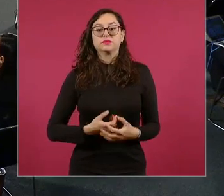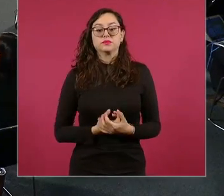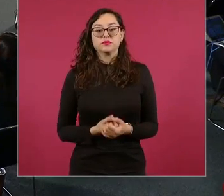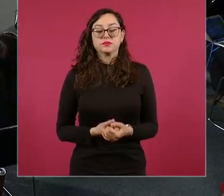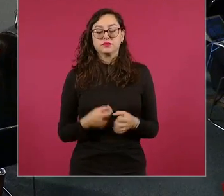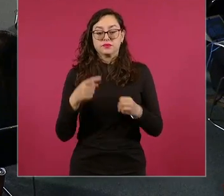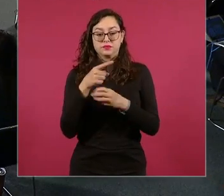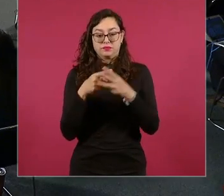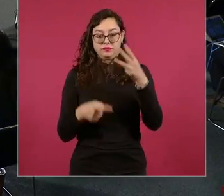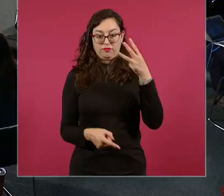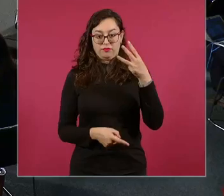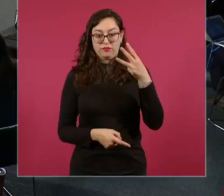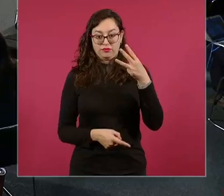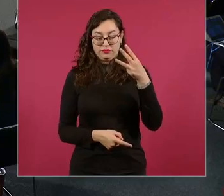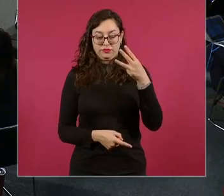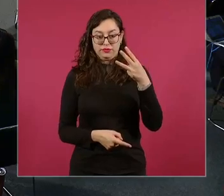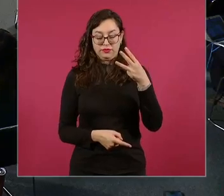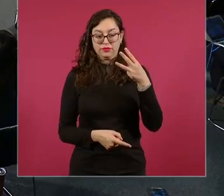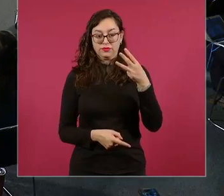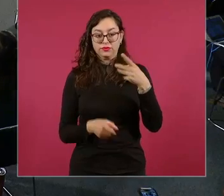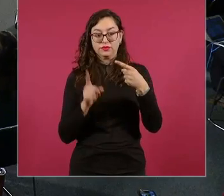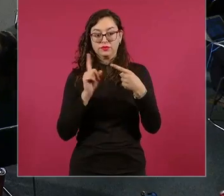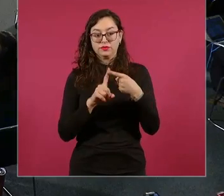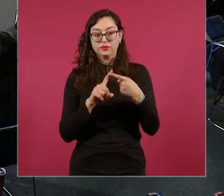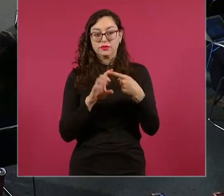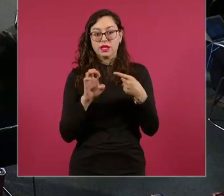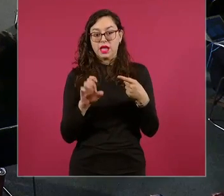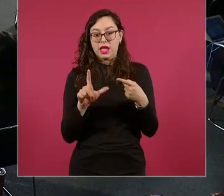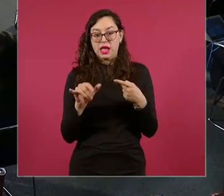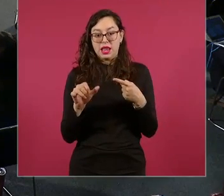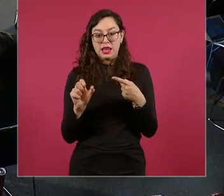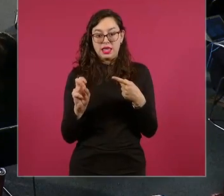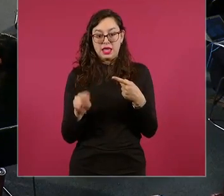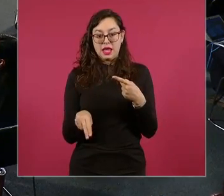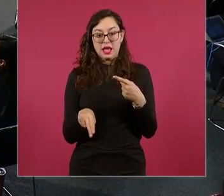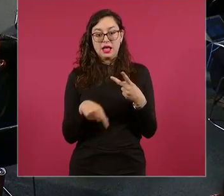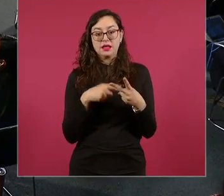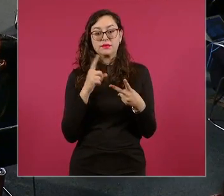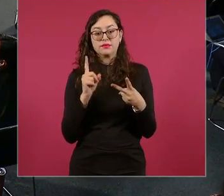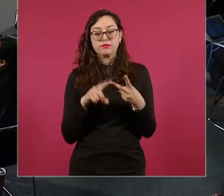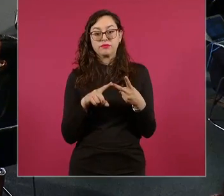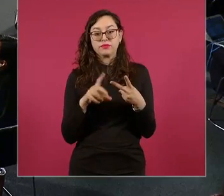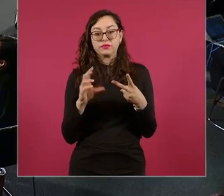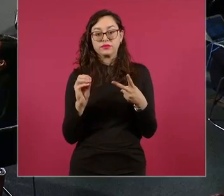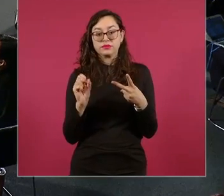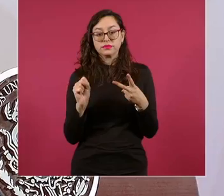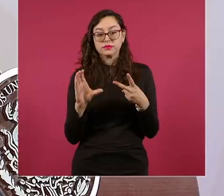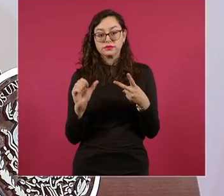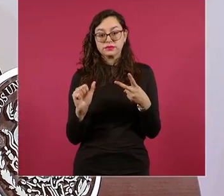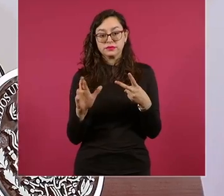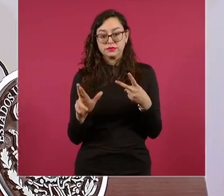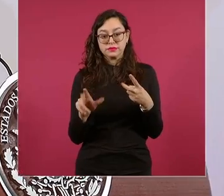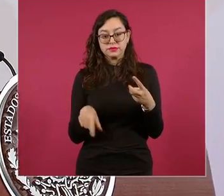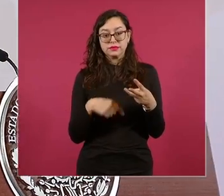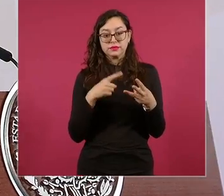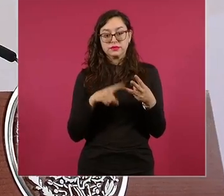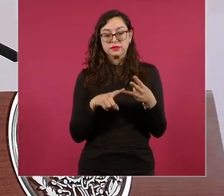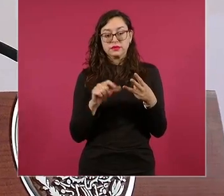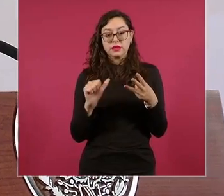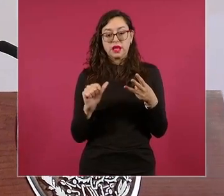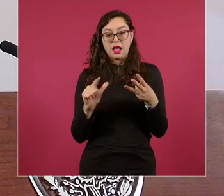Eliane, Oscar y Alberto.